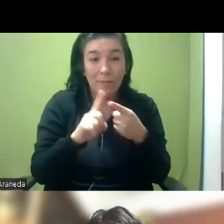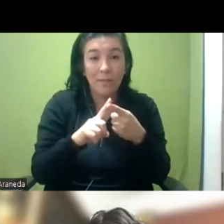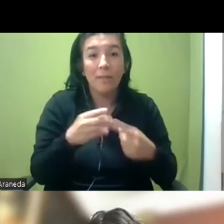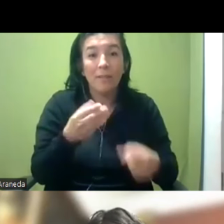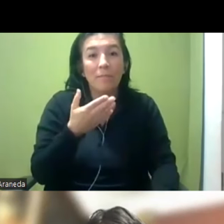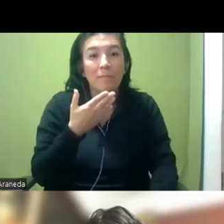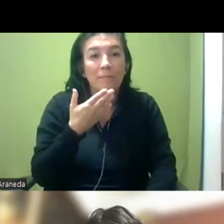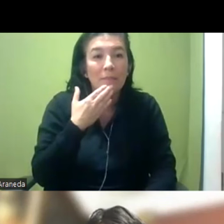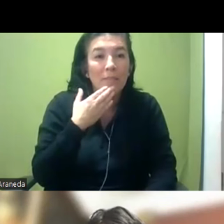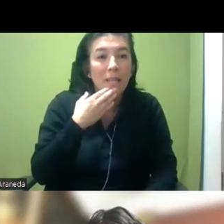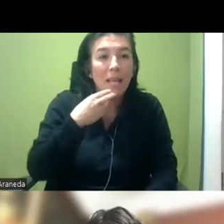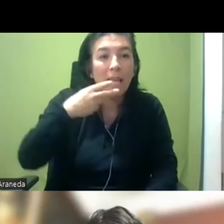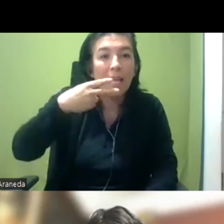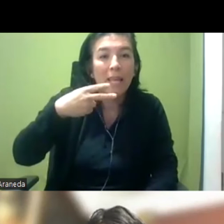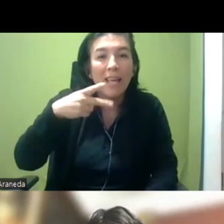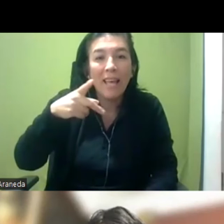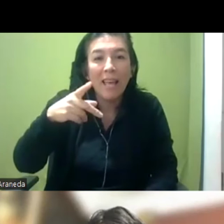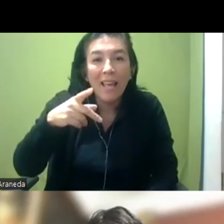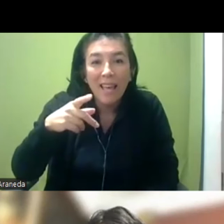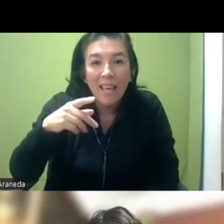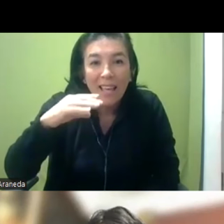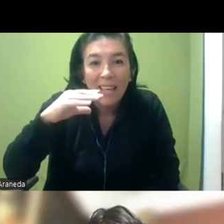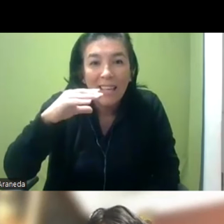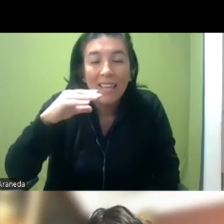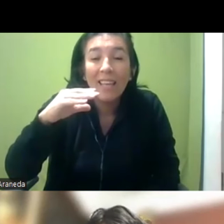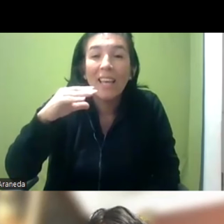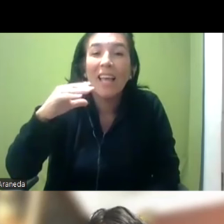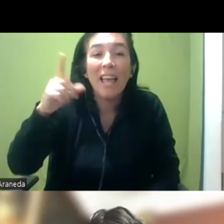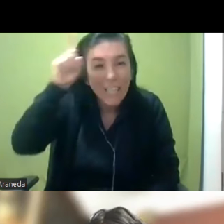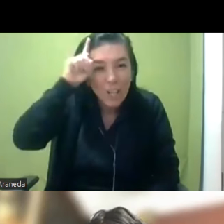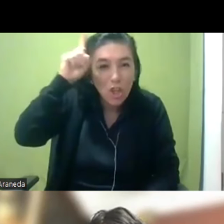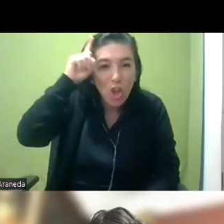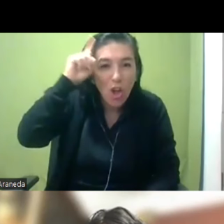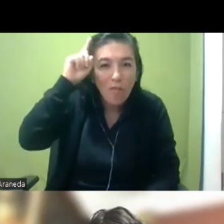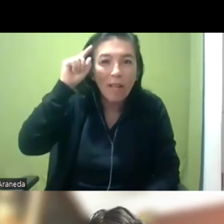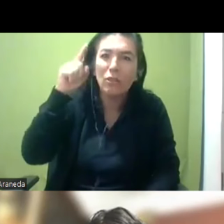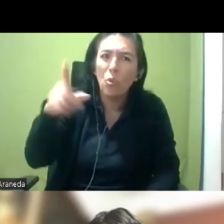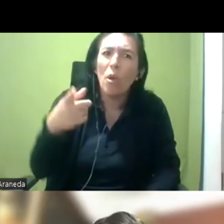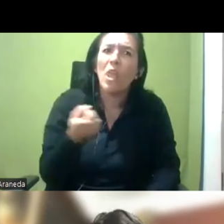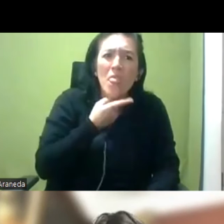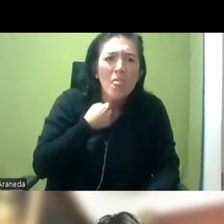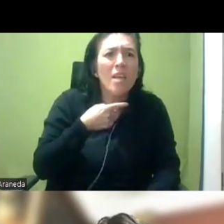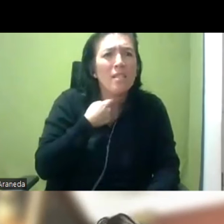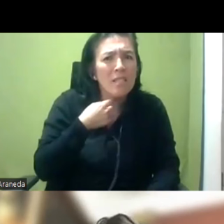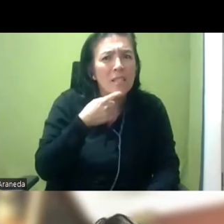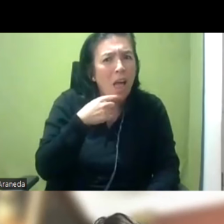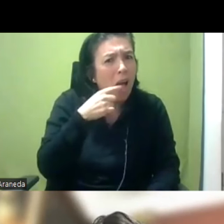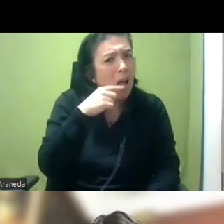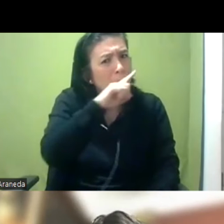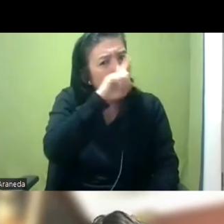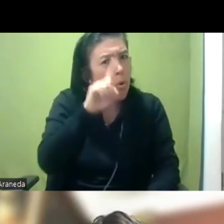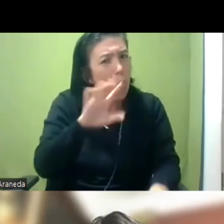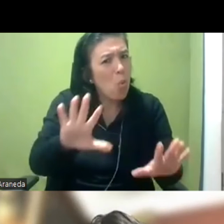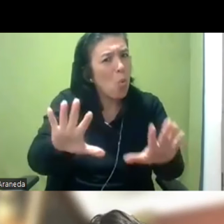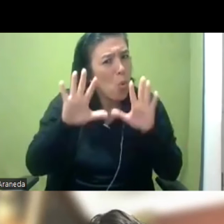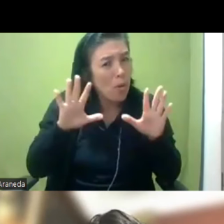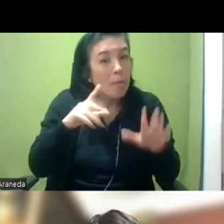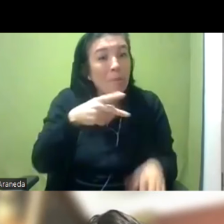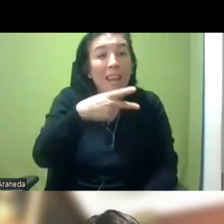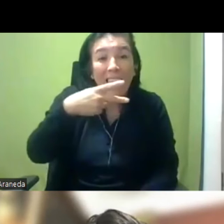por su consulta, Cristóbal por las preguntas tan interesantes que nos hizo, que Eso. permitió que